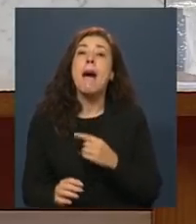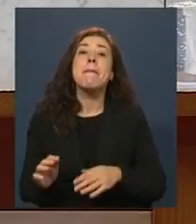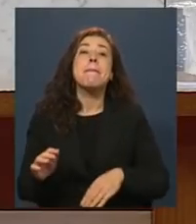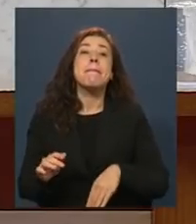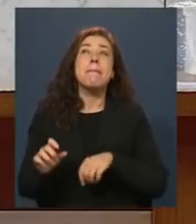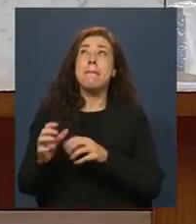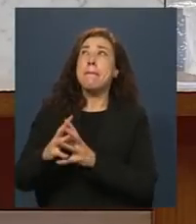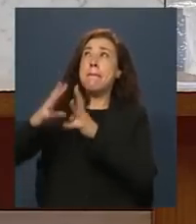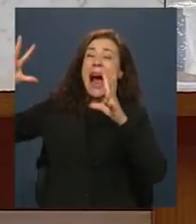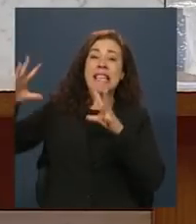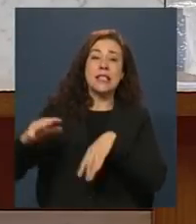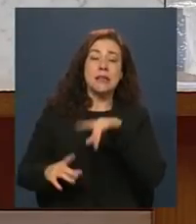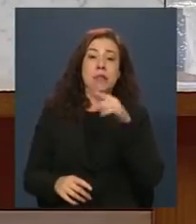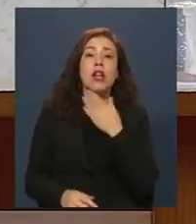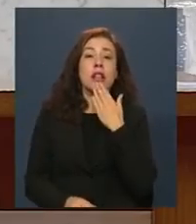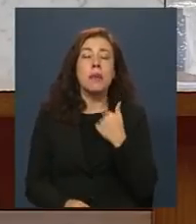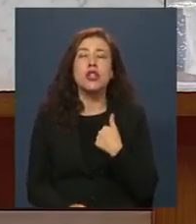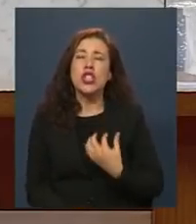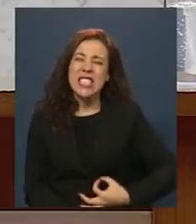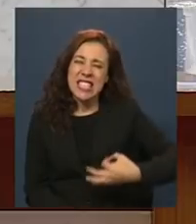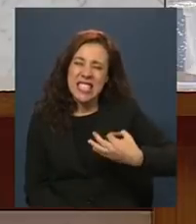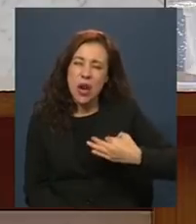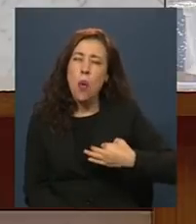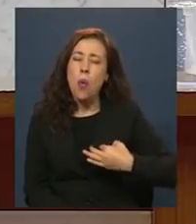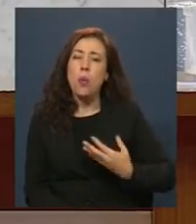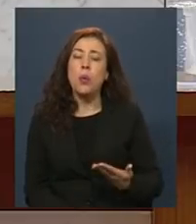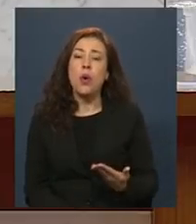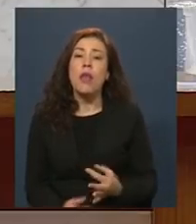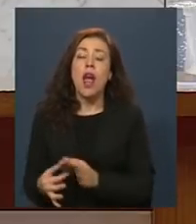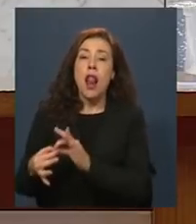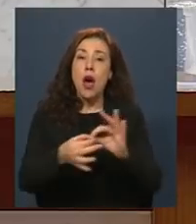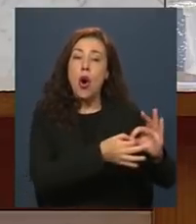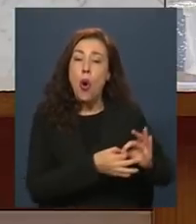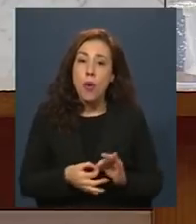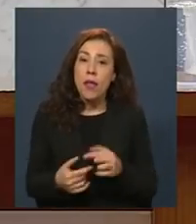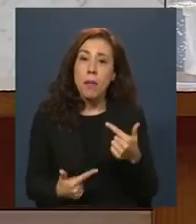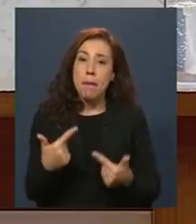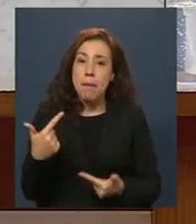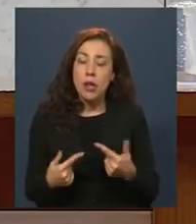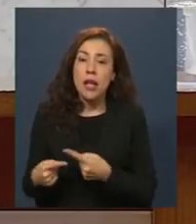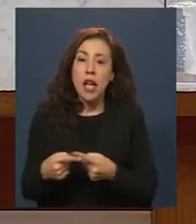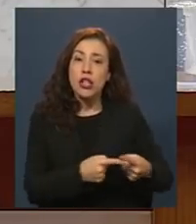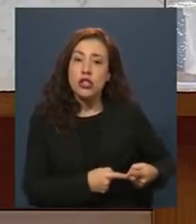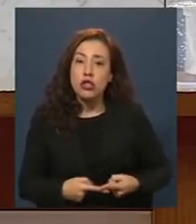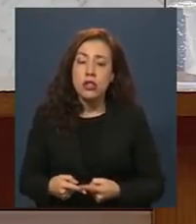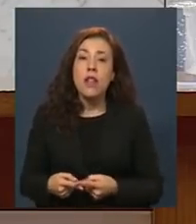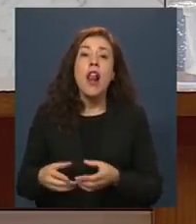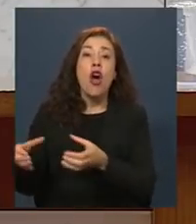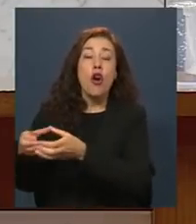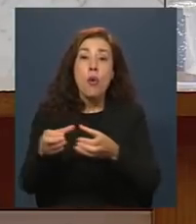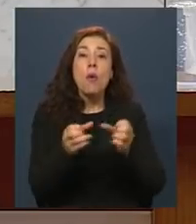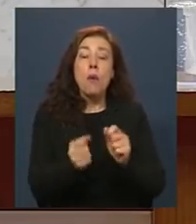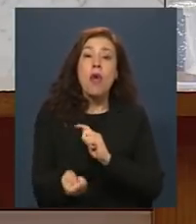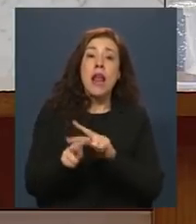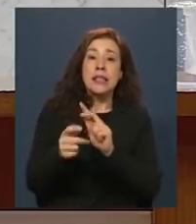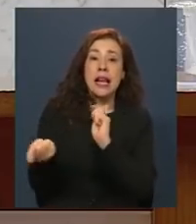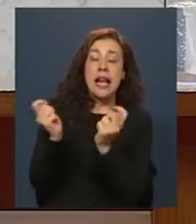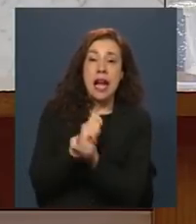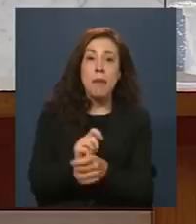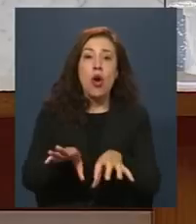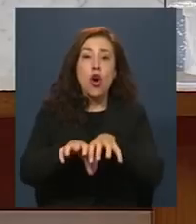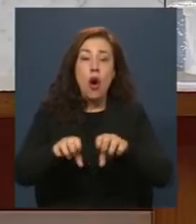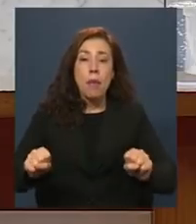mayorías. Soy también una convencida de la unidad política y social de las fuerzas transformadoras, del